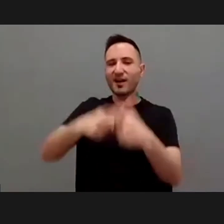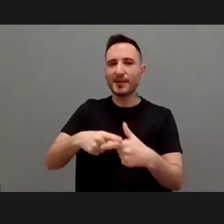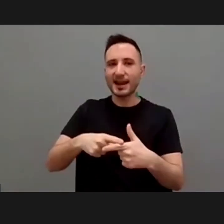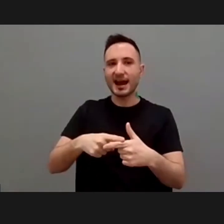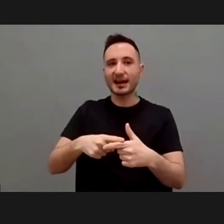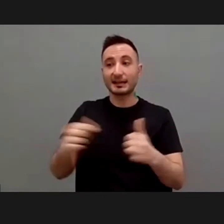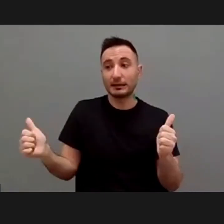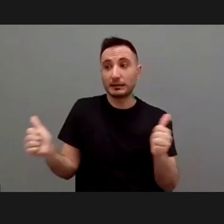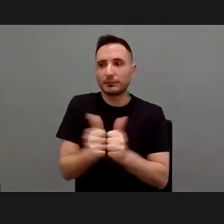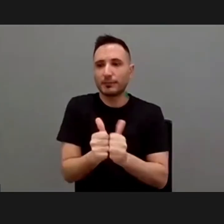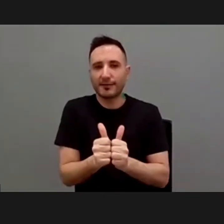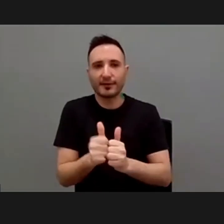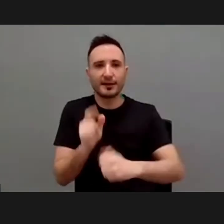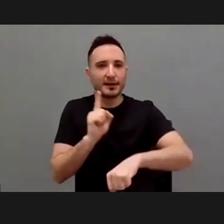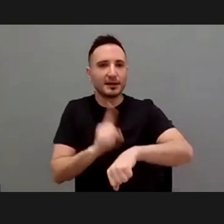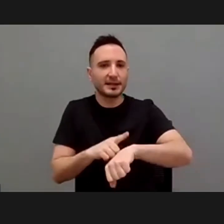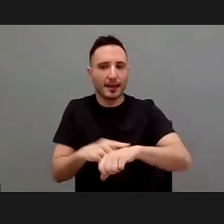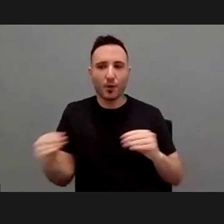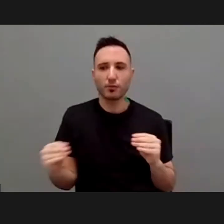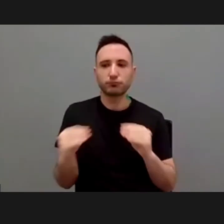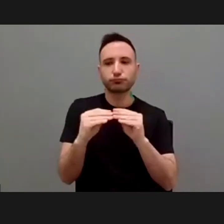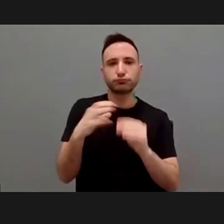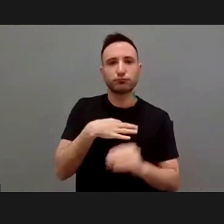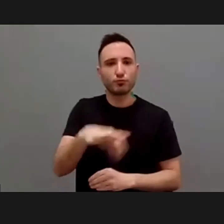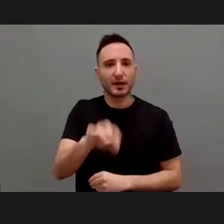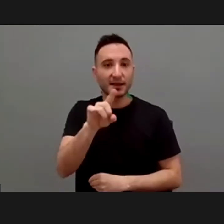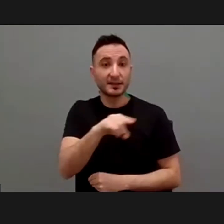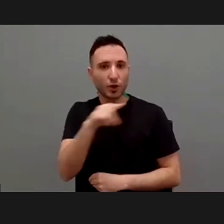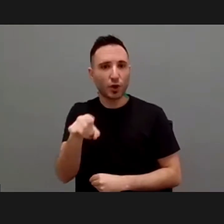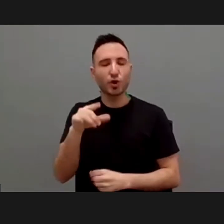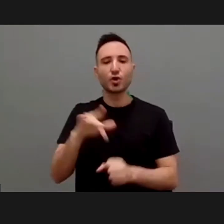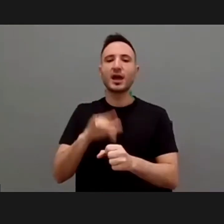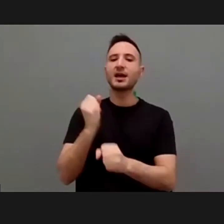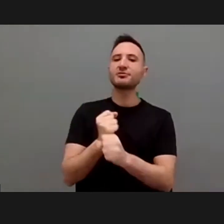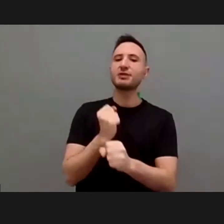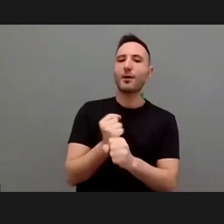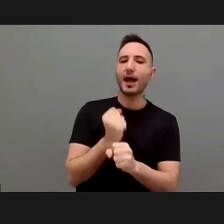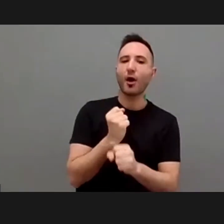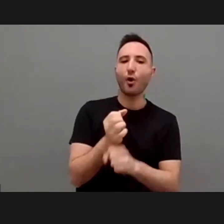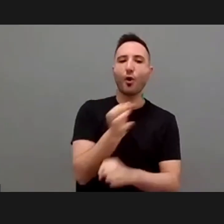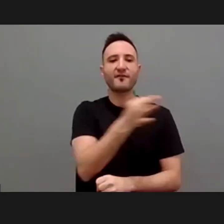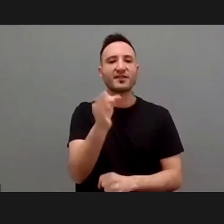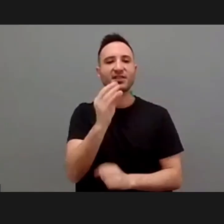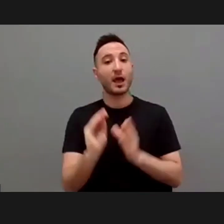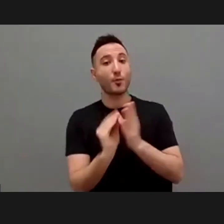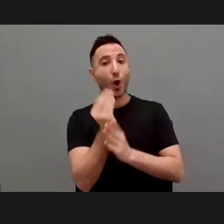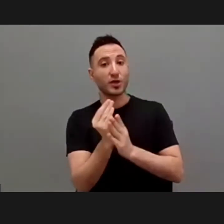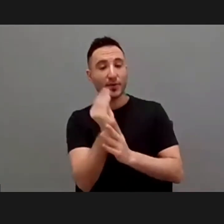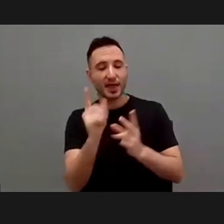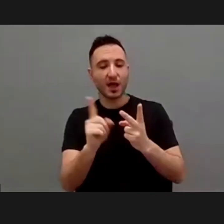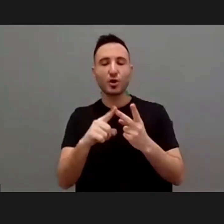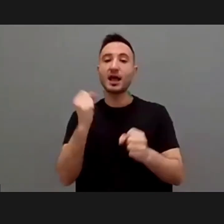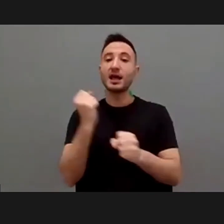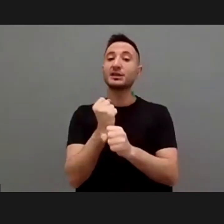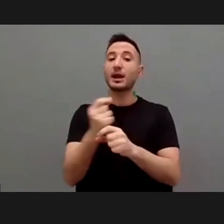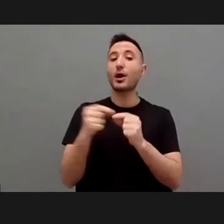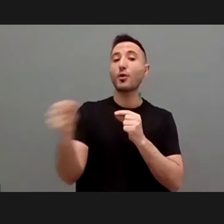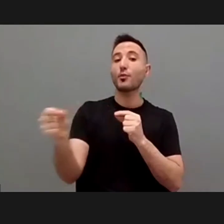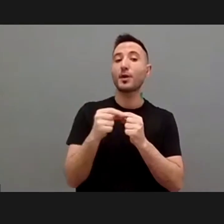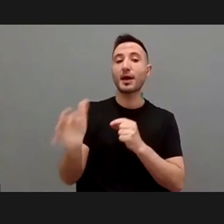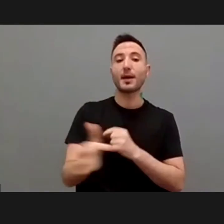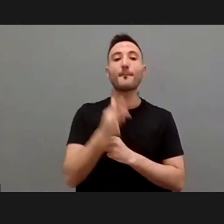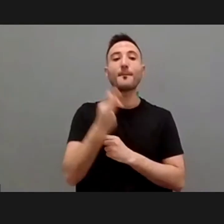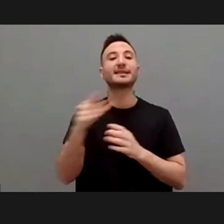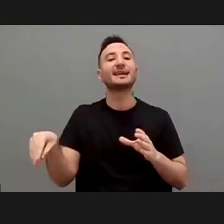obligaciones familiares. Teletrabajo, eficiencia y productividad, teletrabajo y sostenibilidad, teletrabajo e inserción laboral de